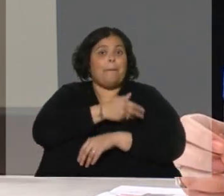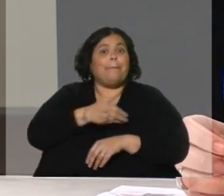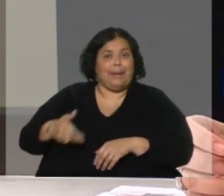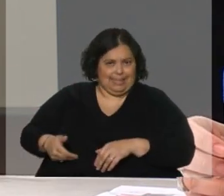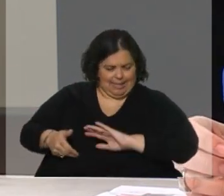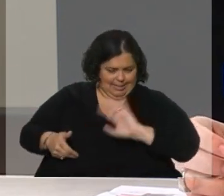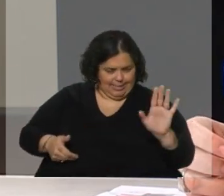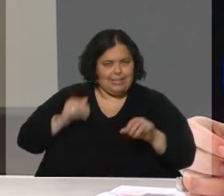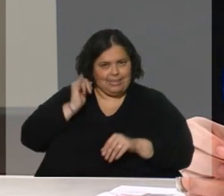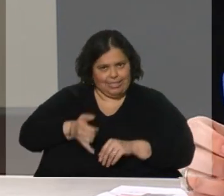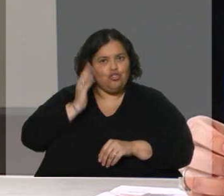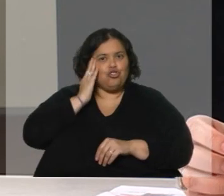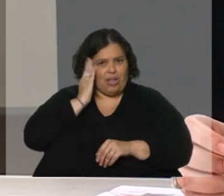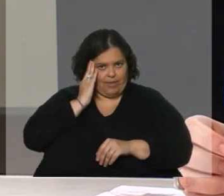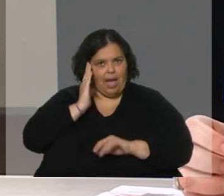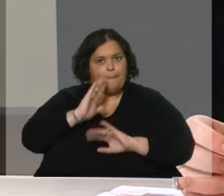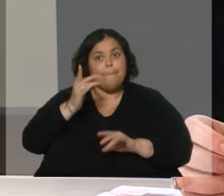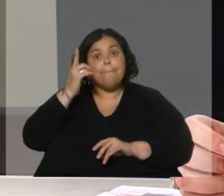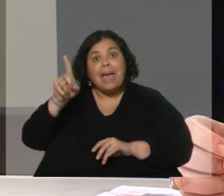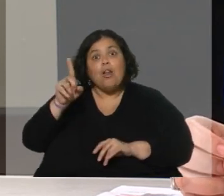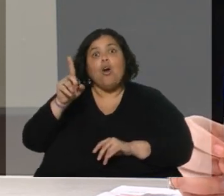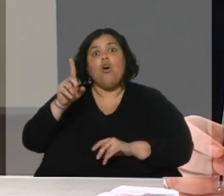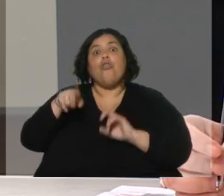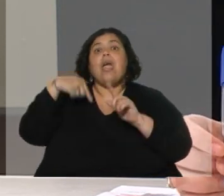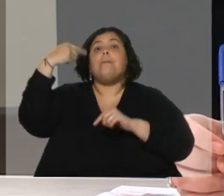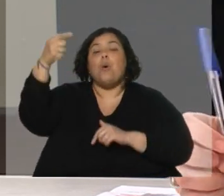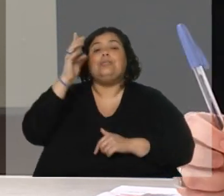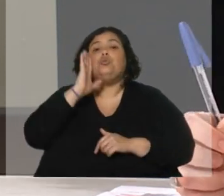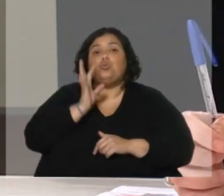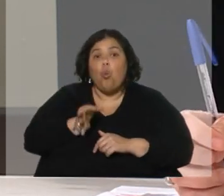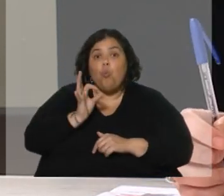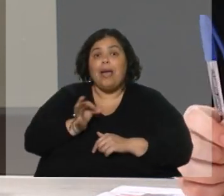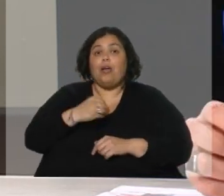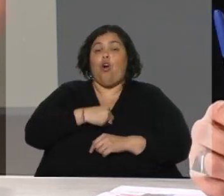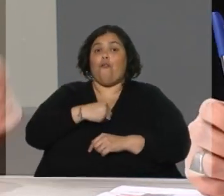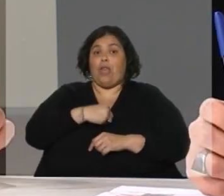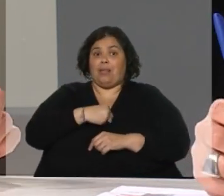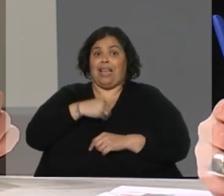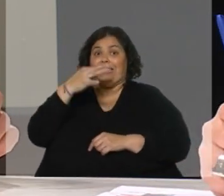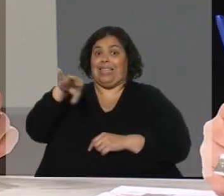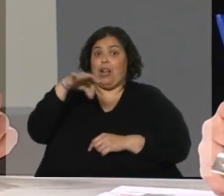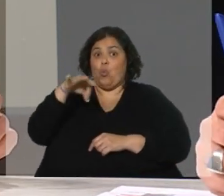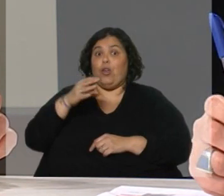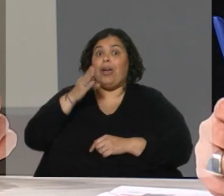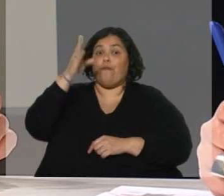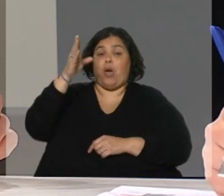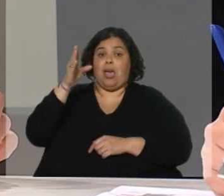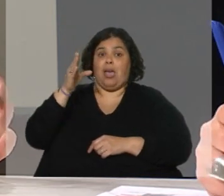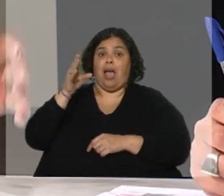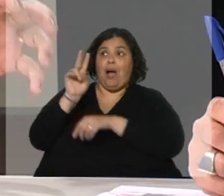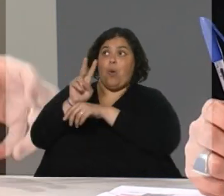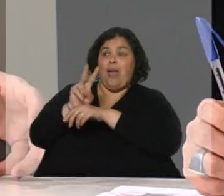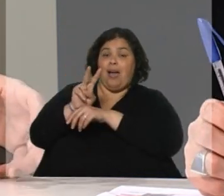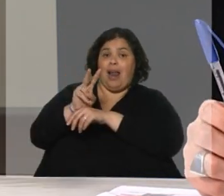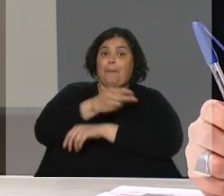presidente ahora me enteré de que era tanta la confianza cuando me dicen es el único que fue a cuidar el presidente de sus hijos ahí me